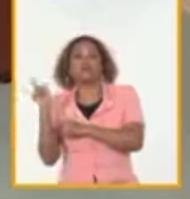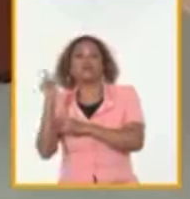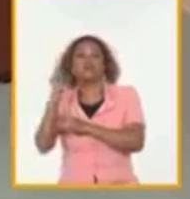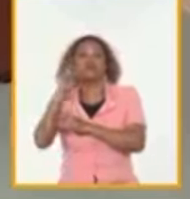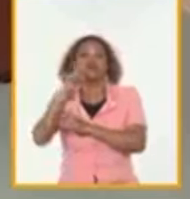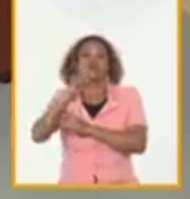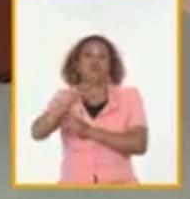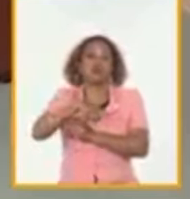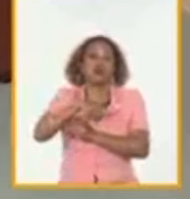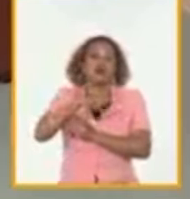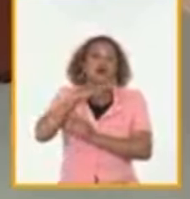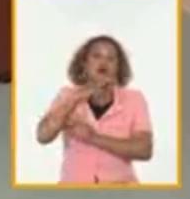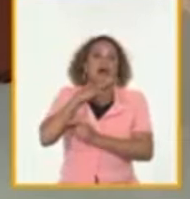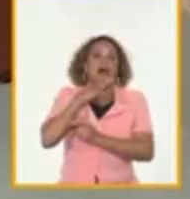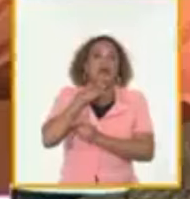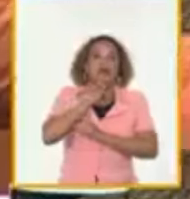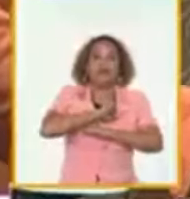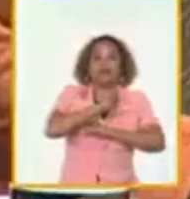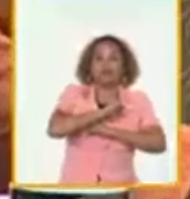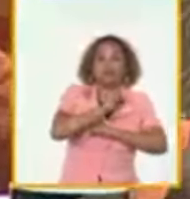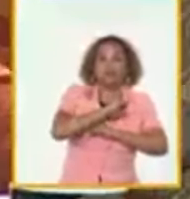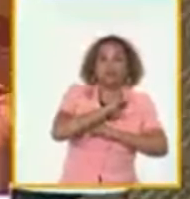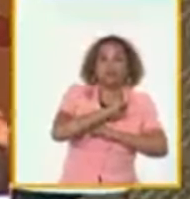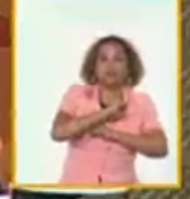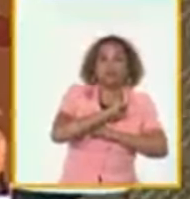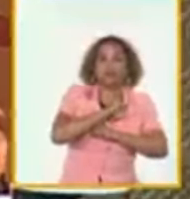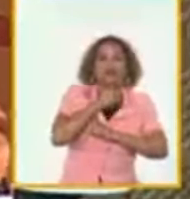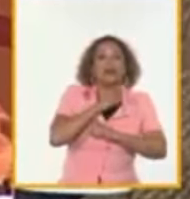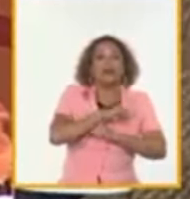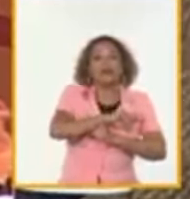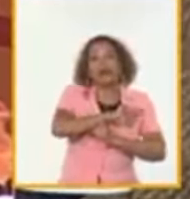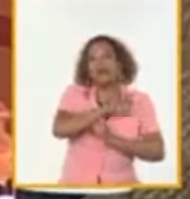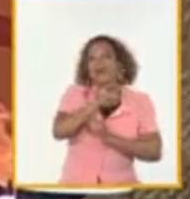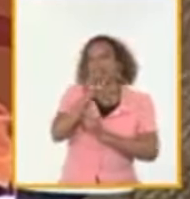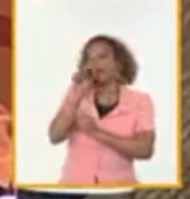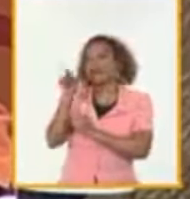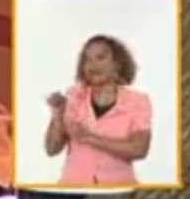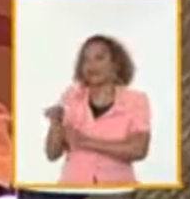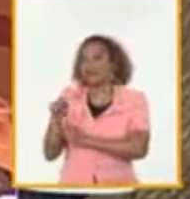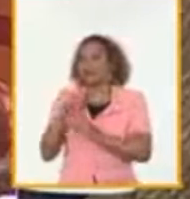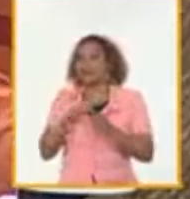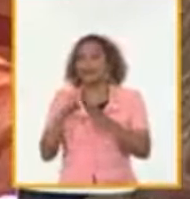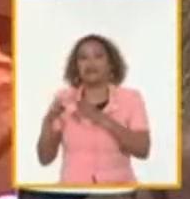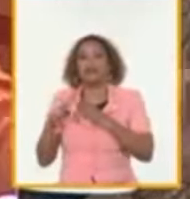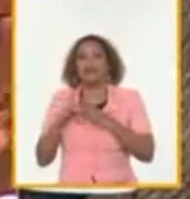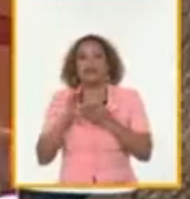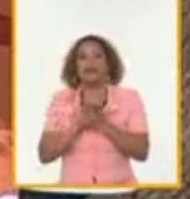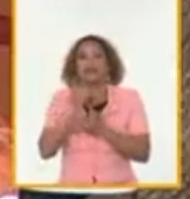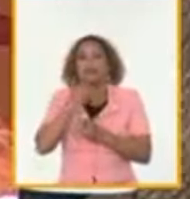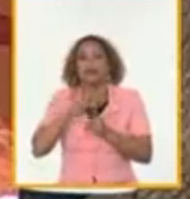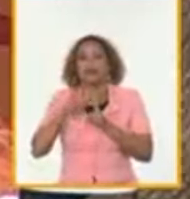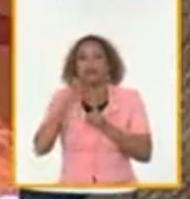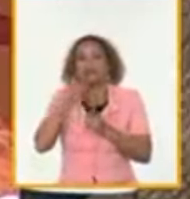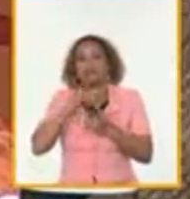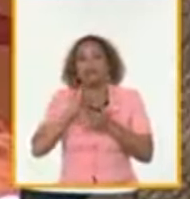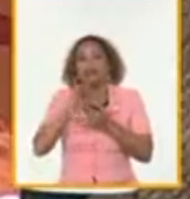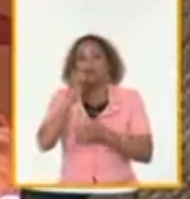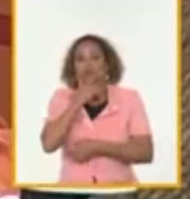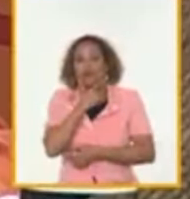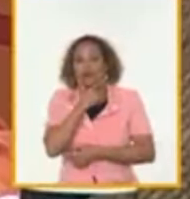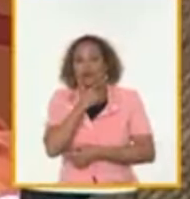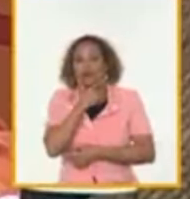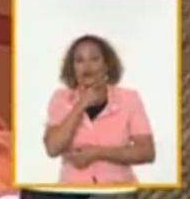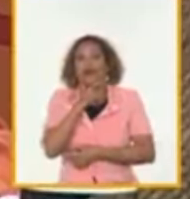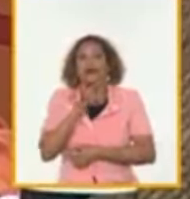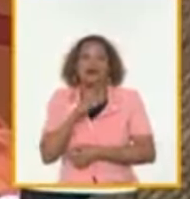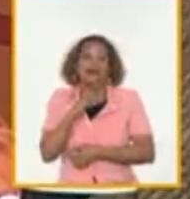a a un rebombeo que Entonces estaría llevando el agua a la comunidad de mataguá y a ese grupo de comunidades que